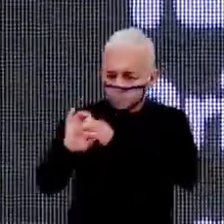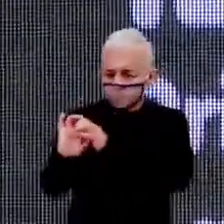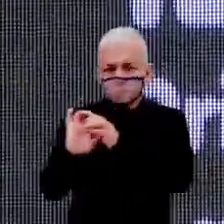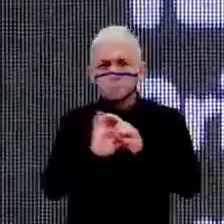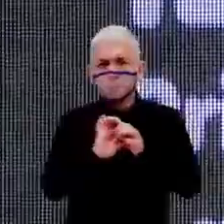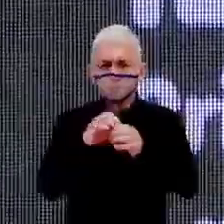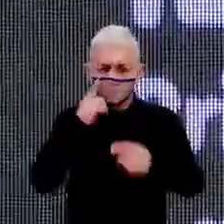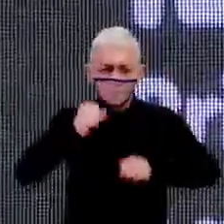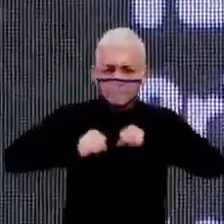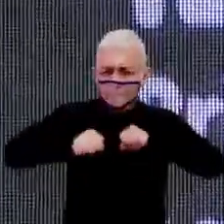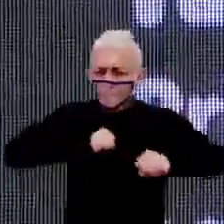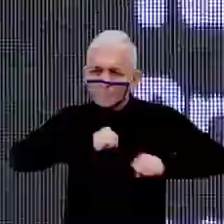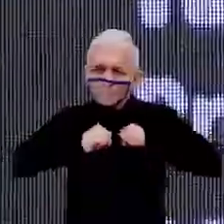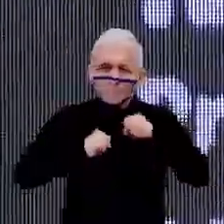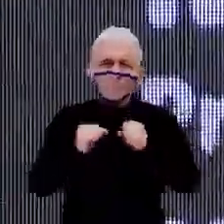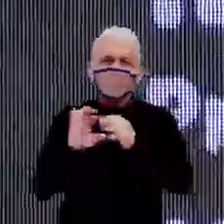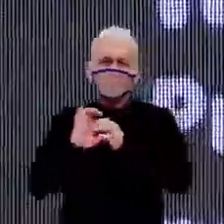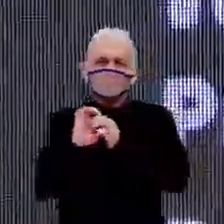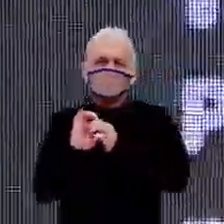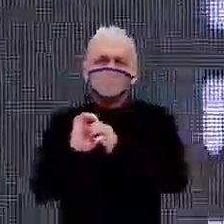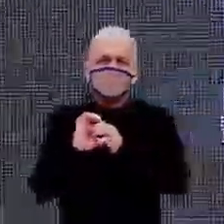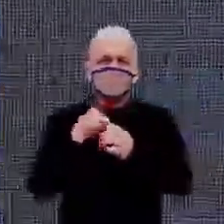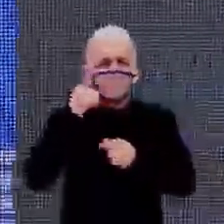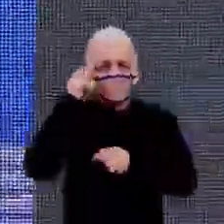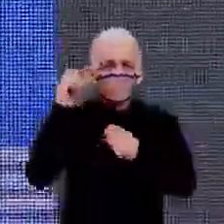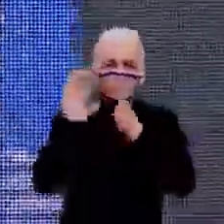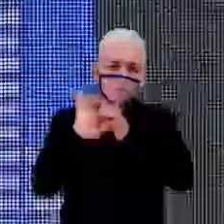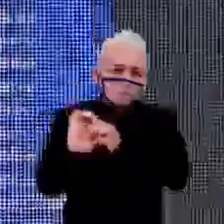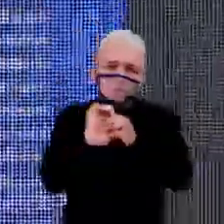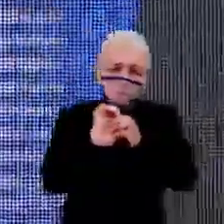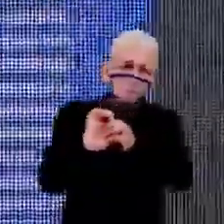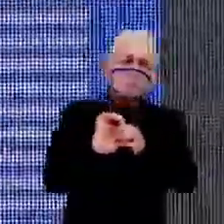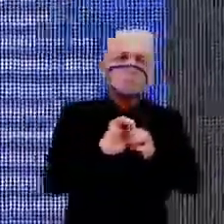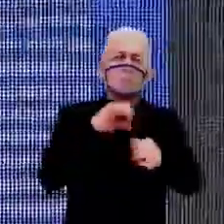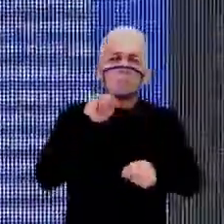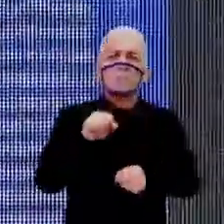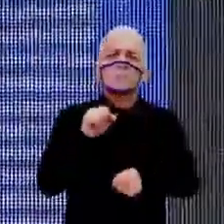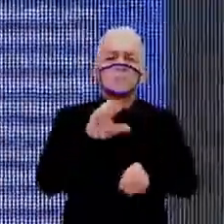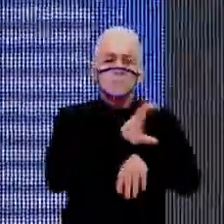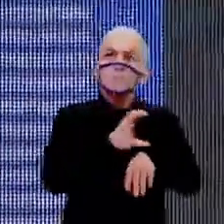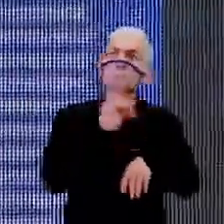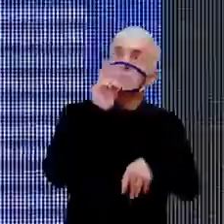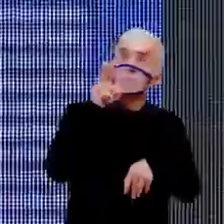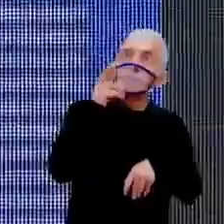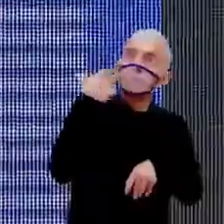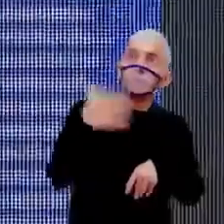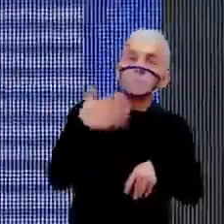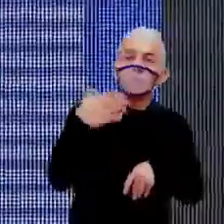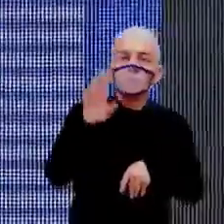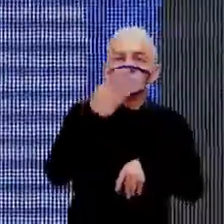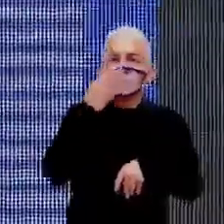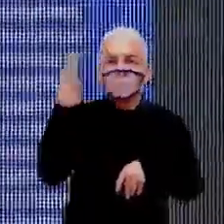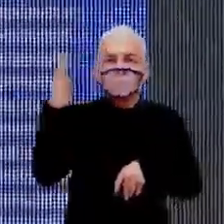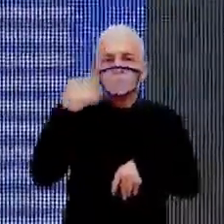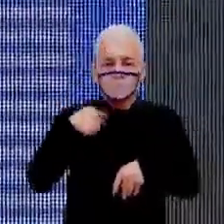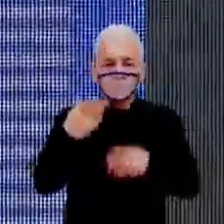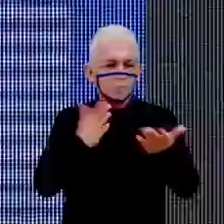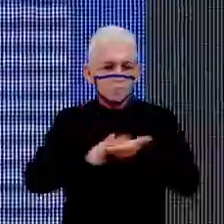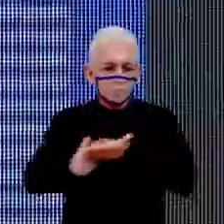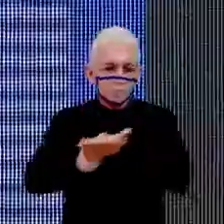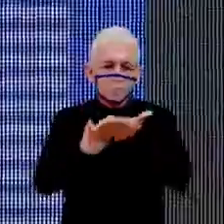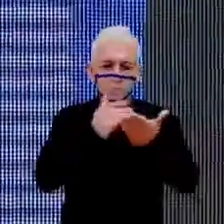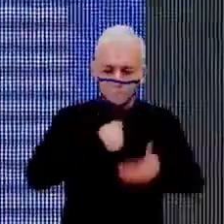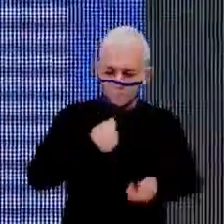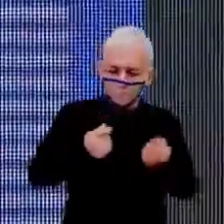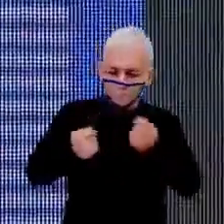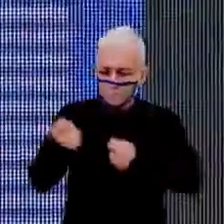se lo propone, que cuando soñamos, podemos cambiar nuestra realidad. Y que bajo nuestros propios medios y con